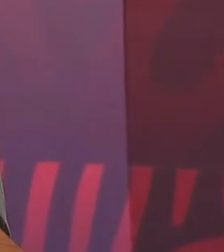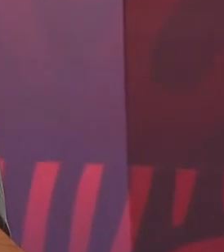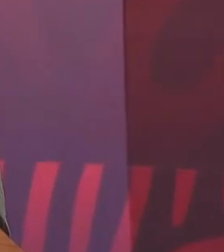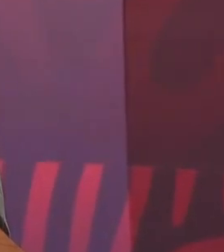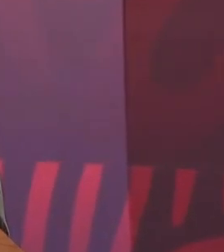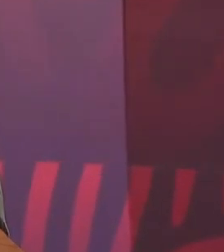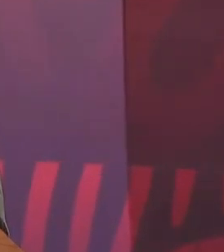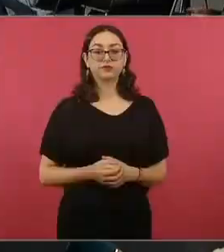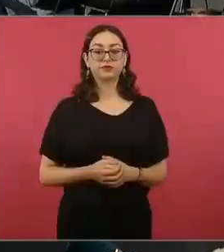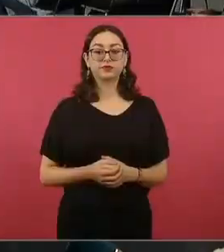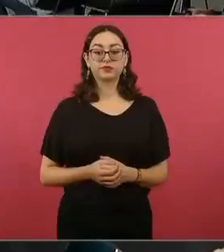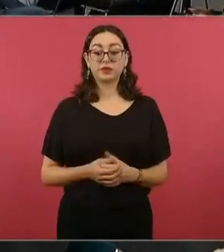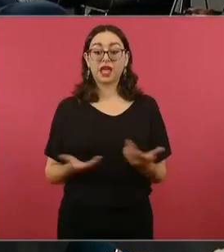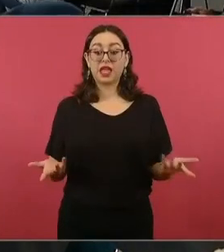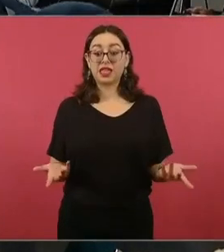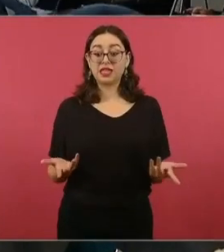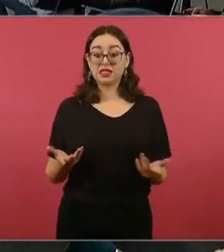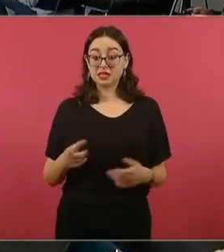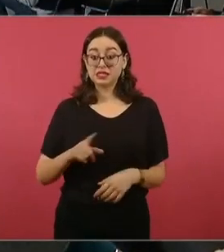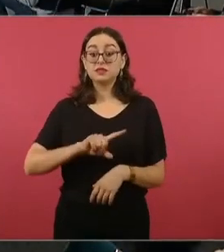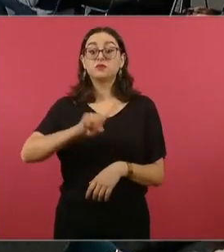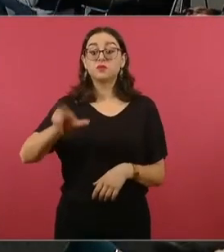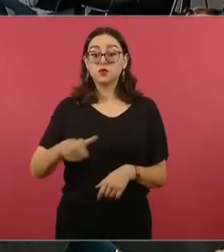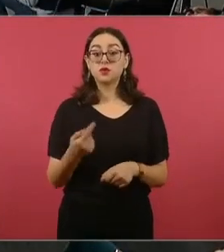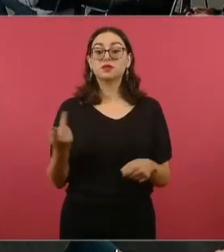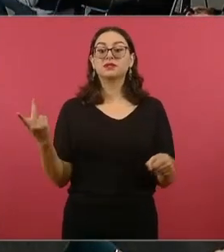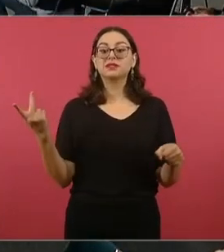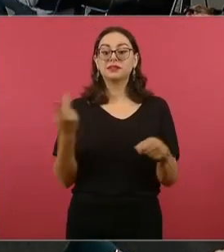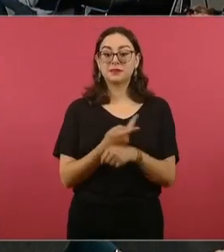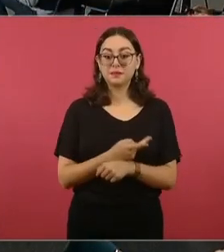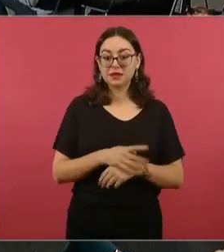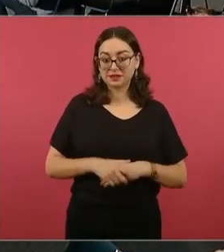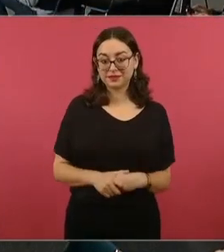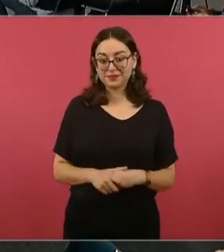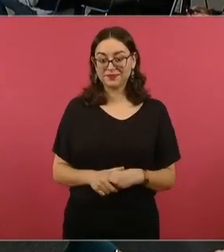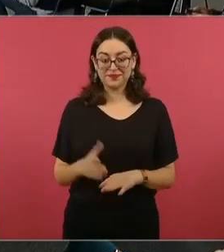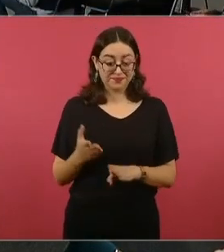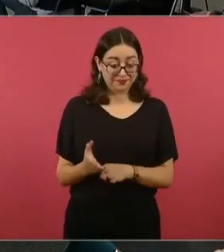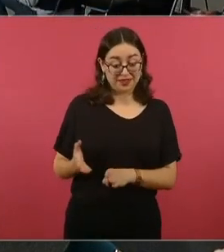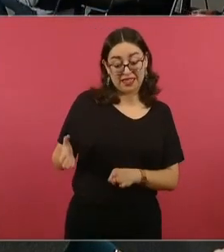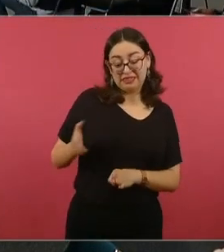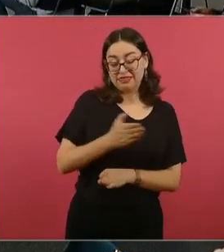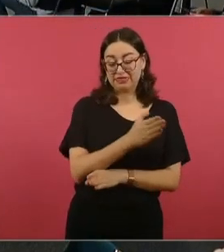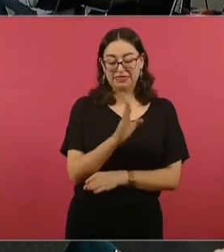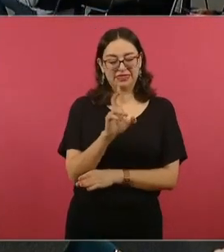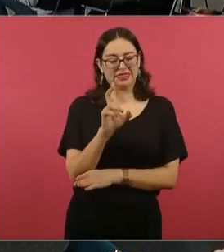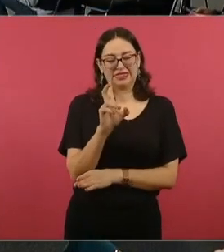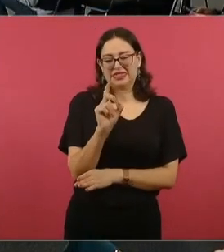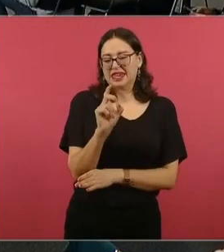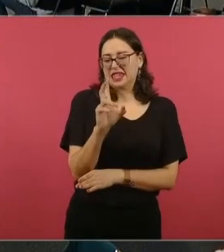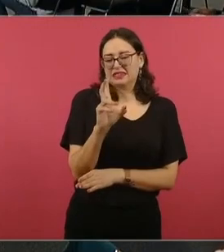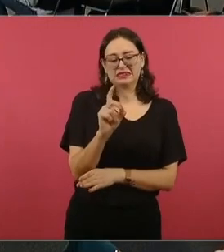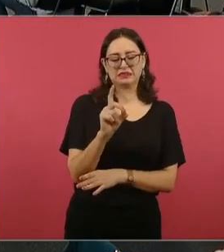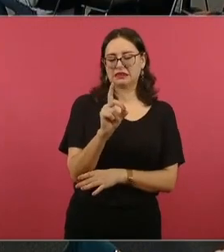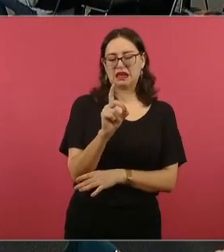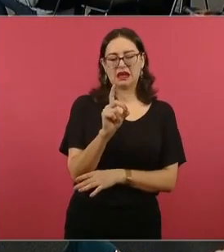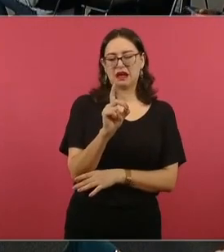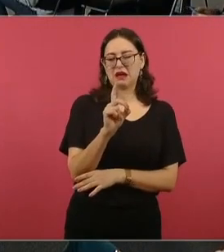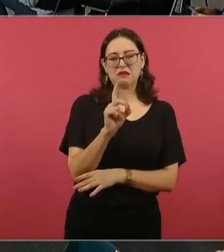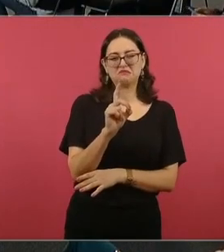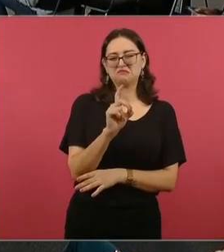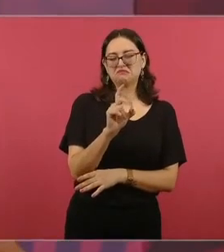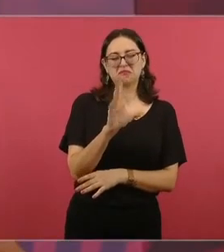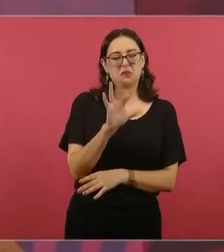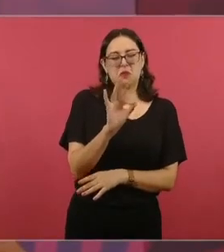Esto desde hace 30, 40 años, el tiempo que lleva el